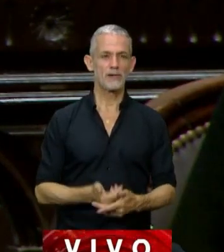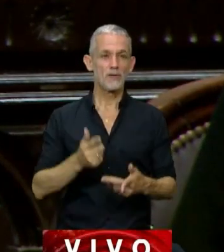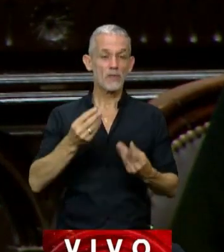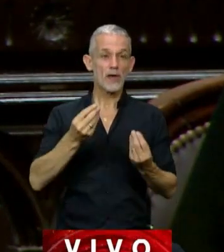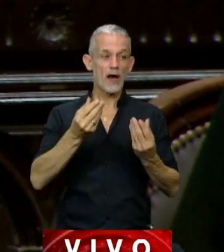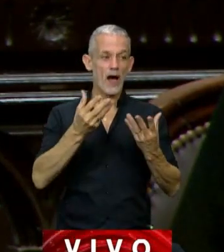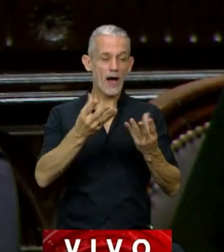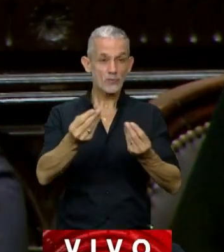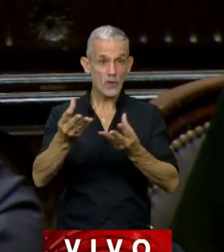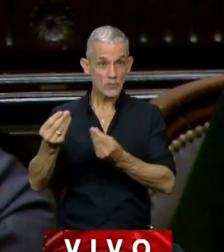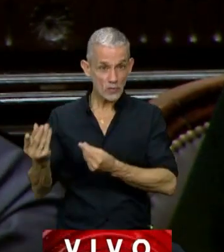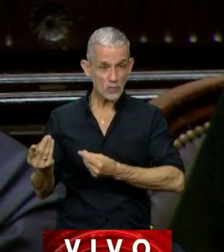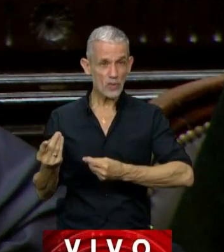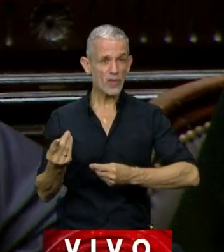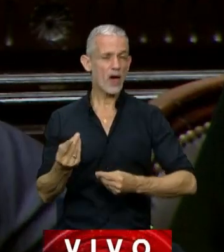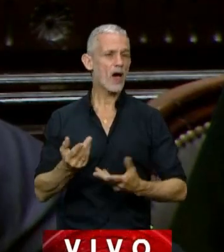ayudado